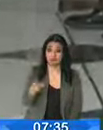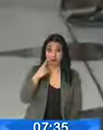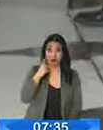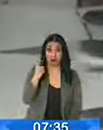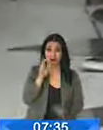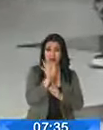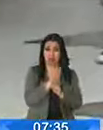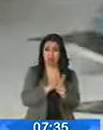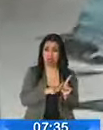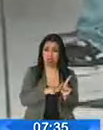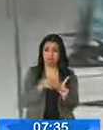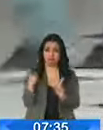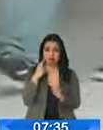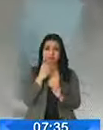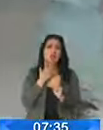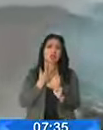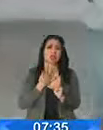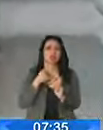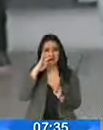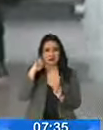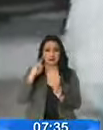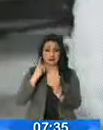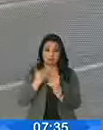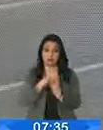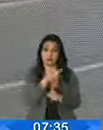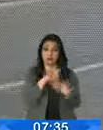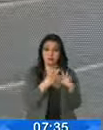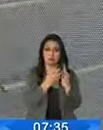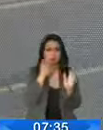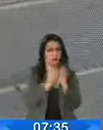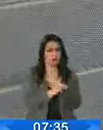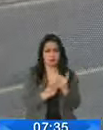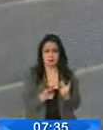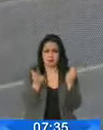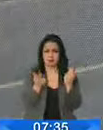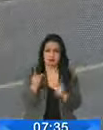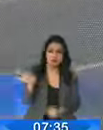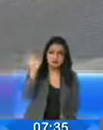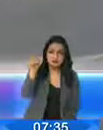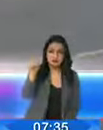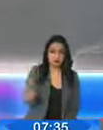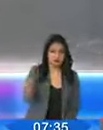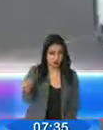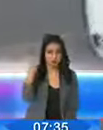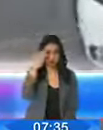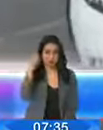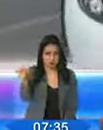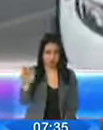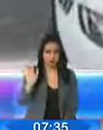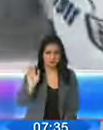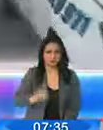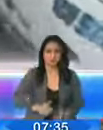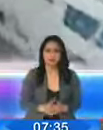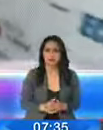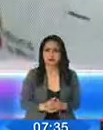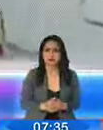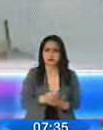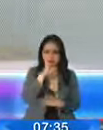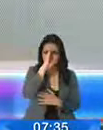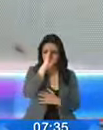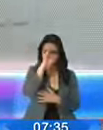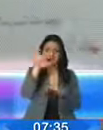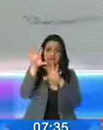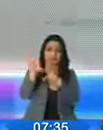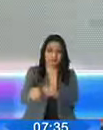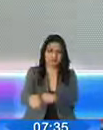pedófilo. La denuncia la realizaron de inmediato familiares de la víctima, que identificaron al supuesto agresor. De inmediato, la policía logró dar